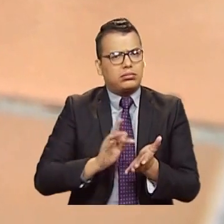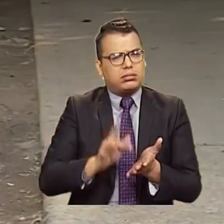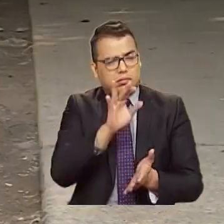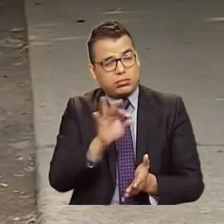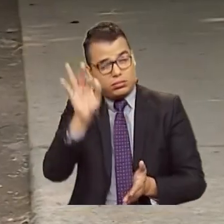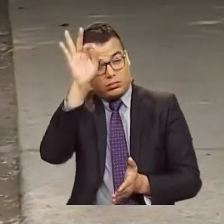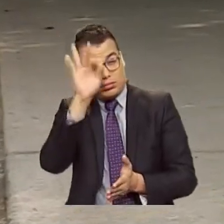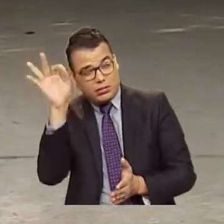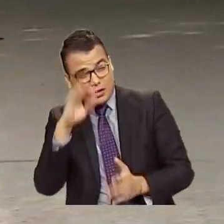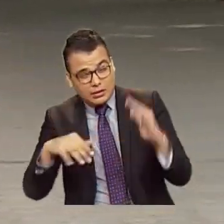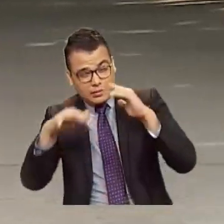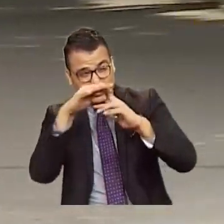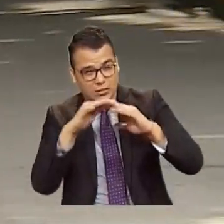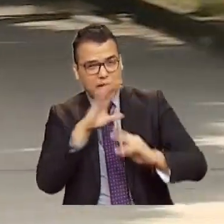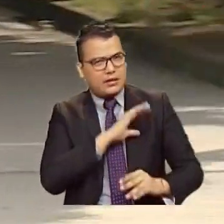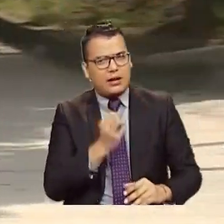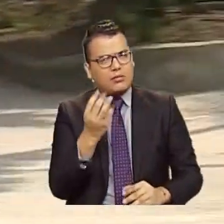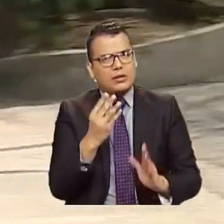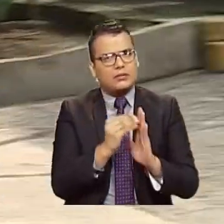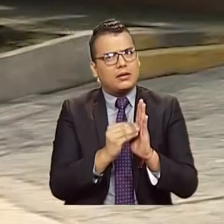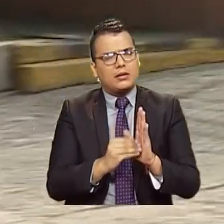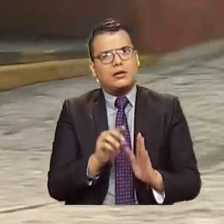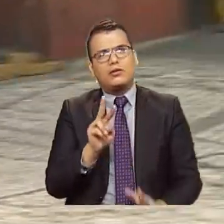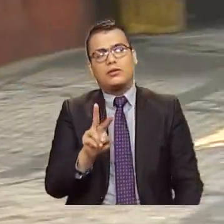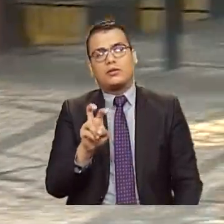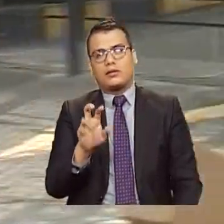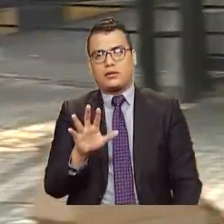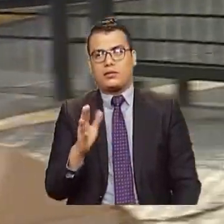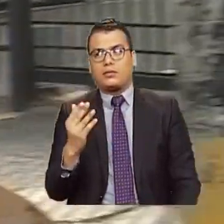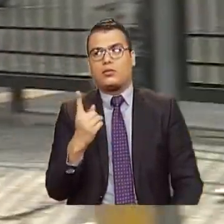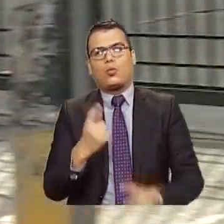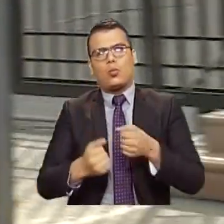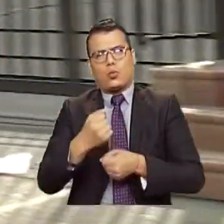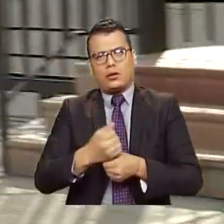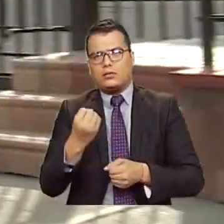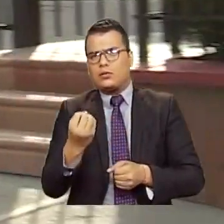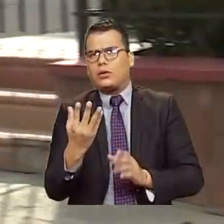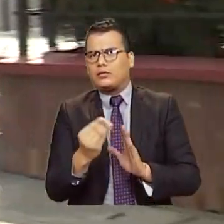abejas atendidas en Cali. El año pasado se registraron 1.702 casos.